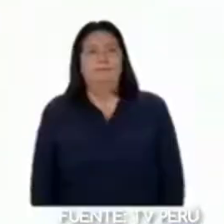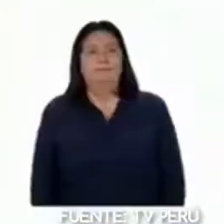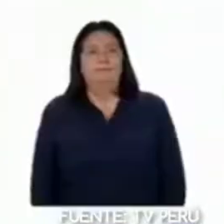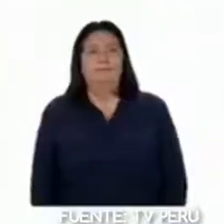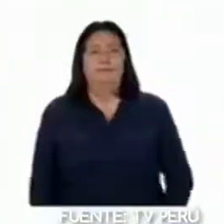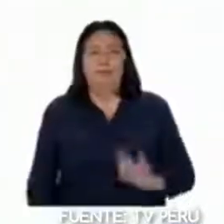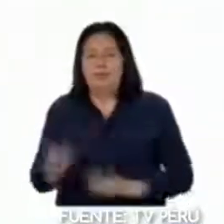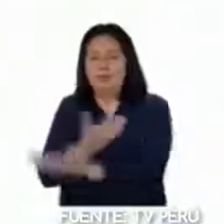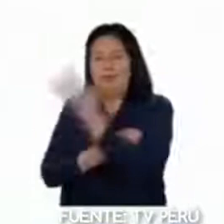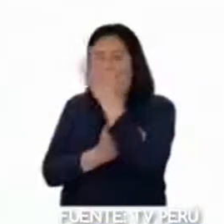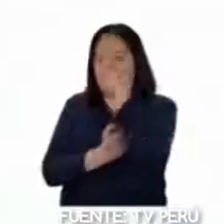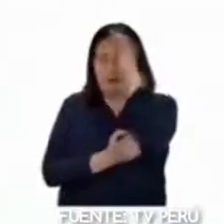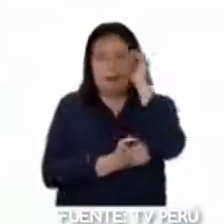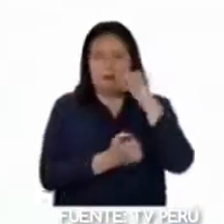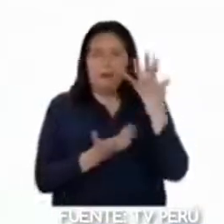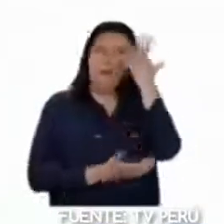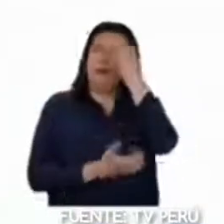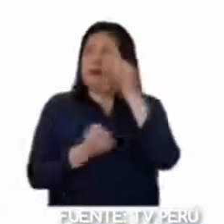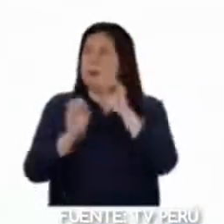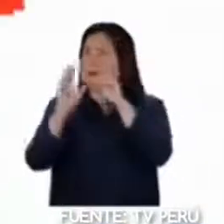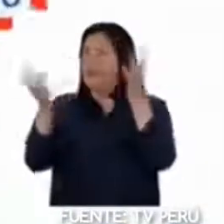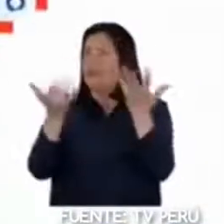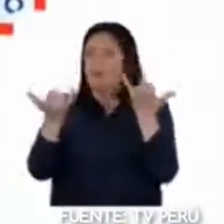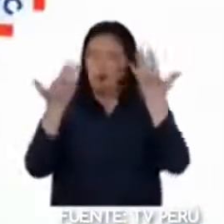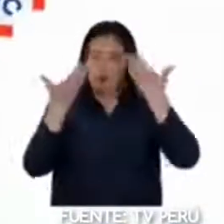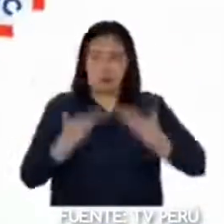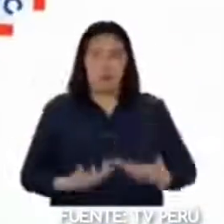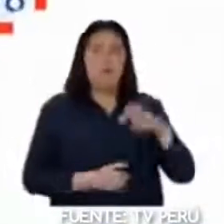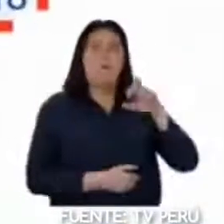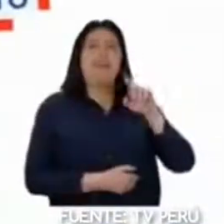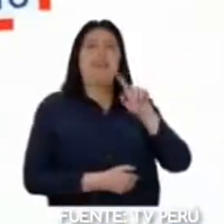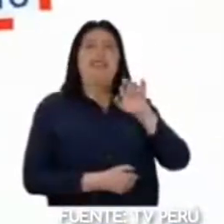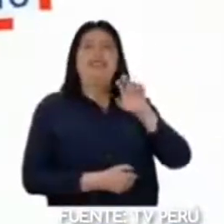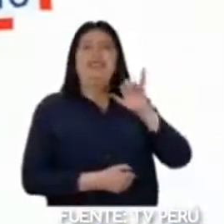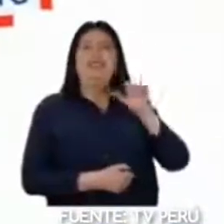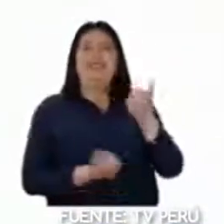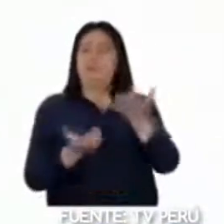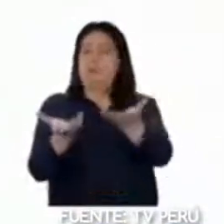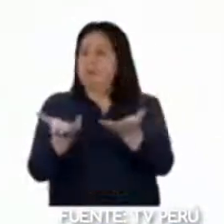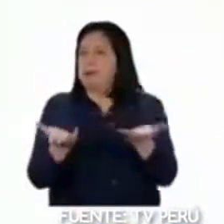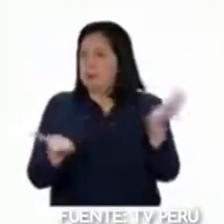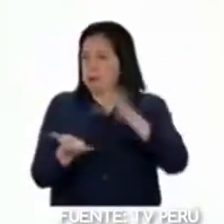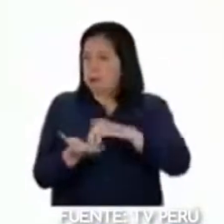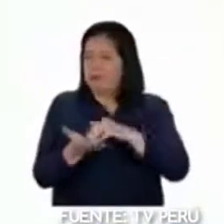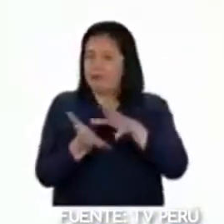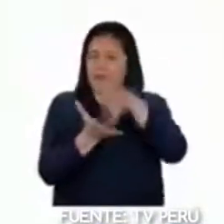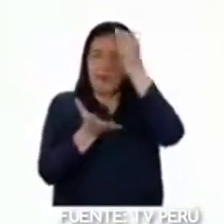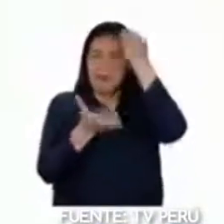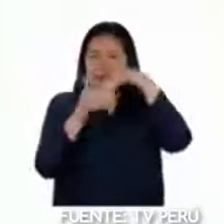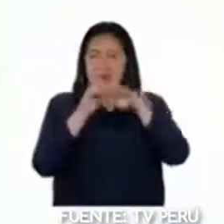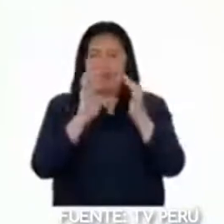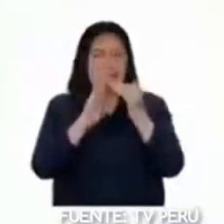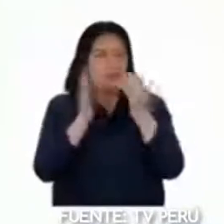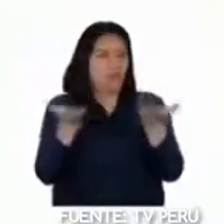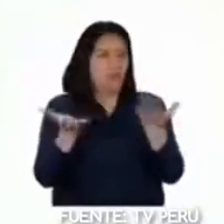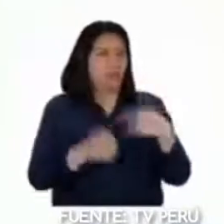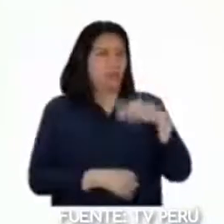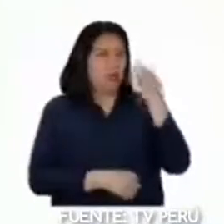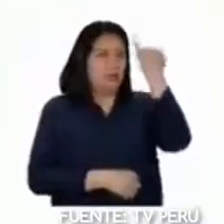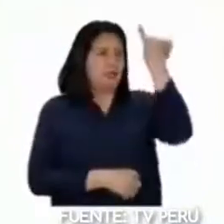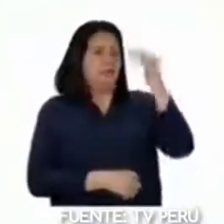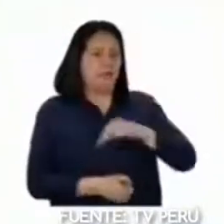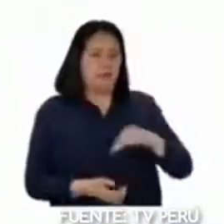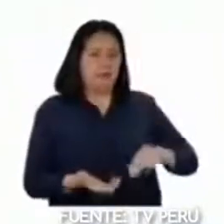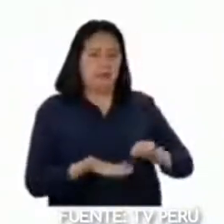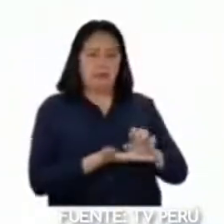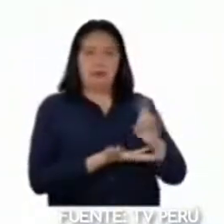Muy buenos días, chicas y chicos. Bonita mañana para todos. Yo soy Patricia Barreto y les doy la bienvenida una vez más a Aprendo en Casa, una iniciativa